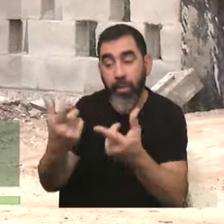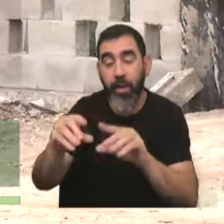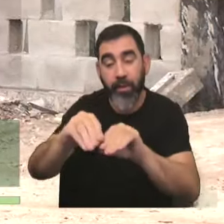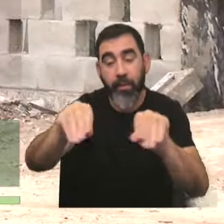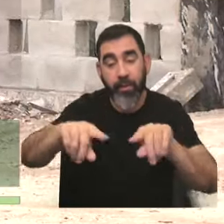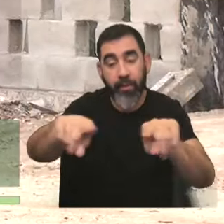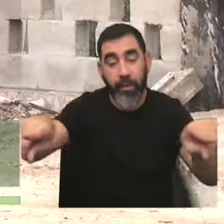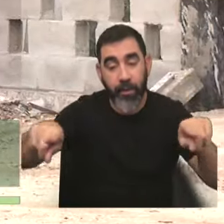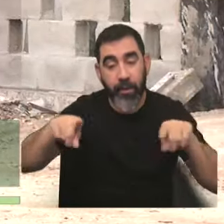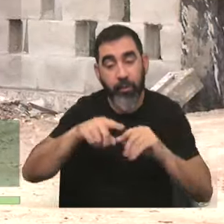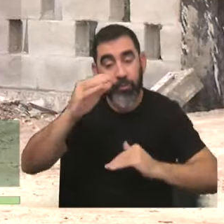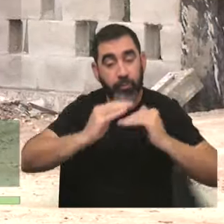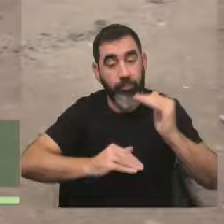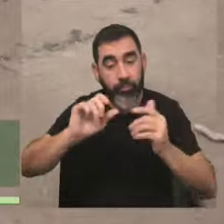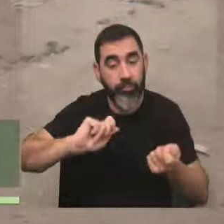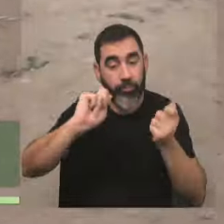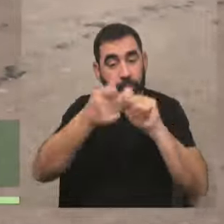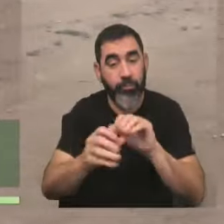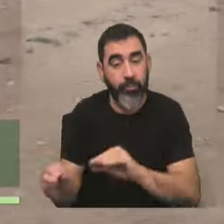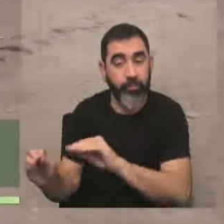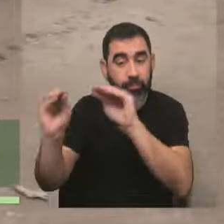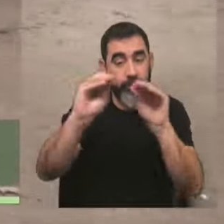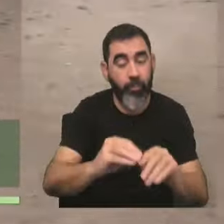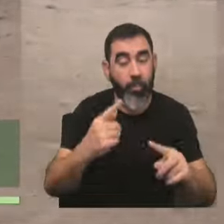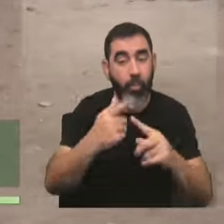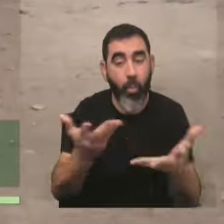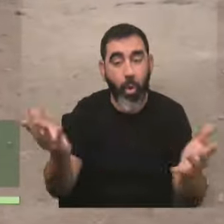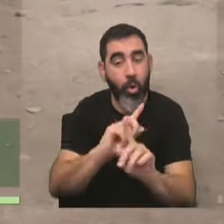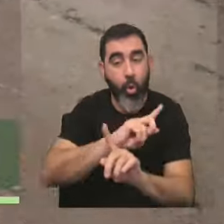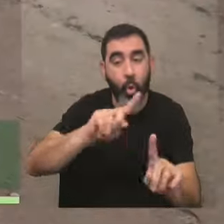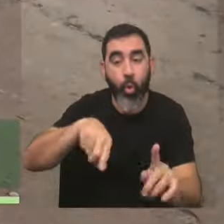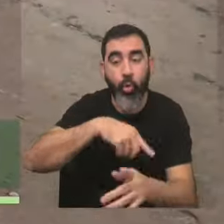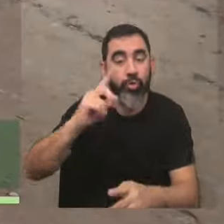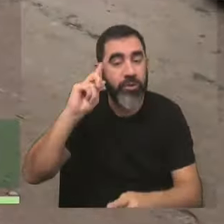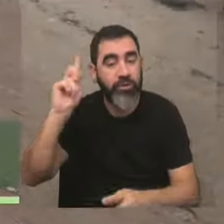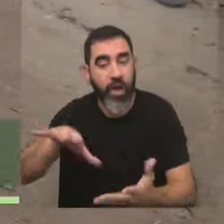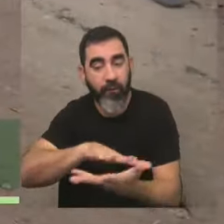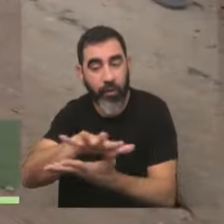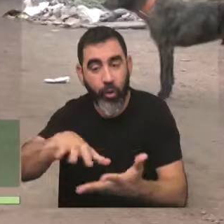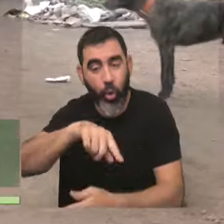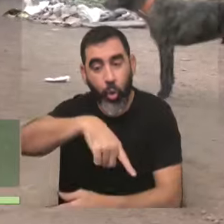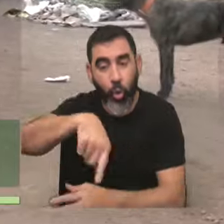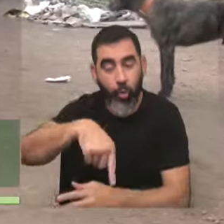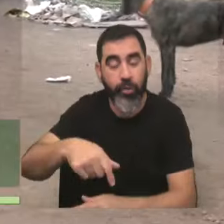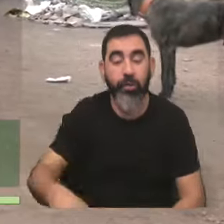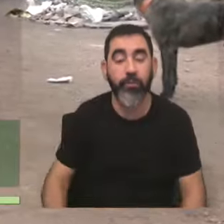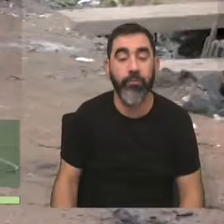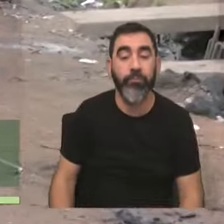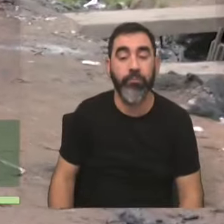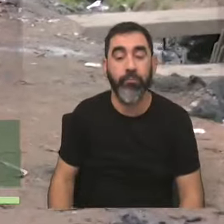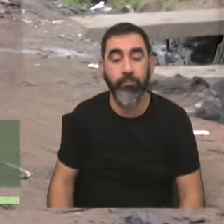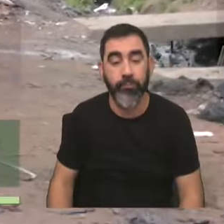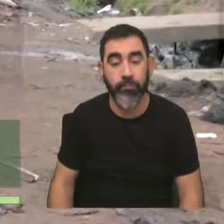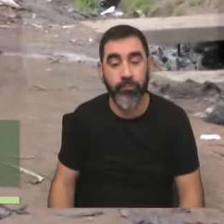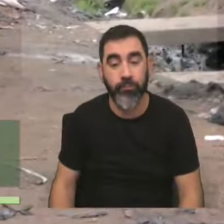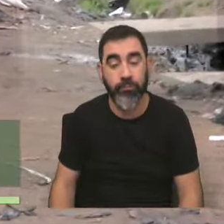nuevo terreno a donde se realojos Por el momento no se ha definido Dónde estará ubicado el predio que ceda el gobierno departamental en tanto